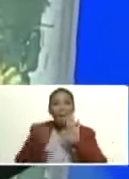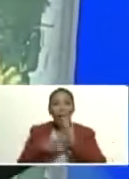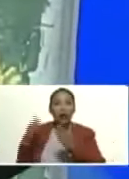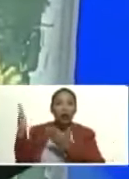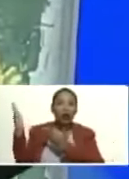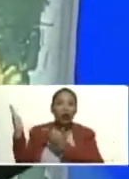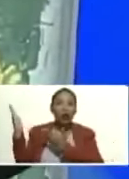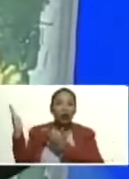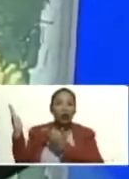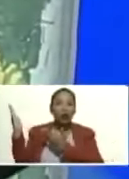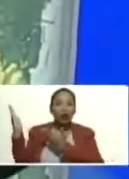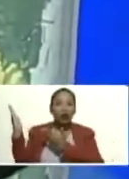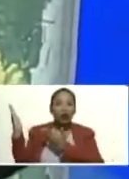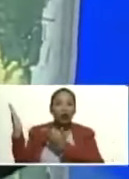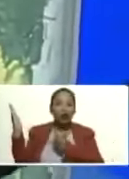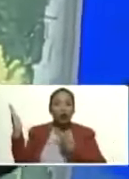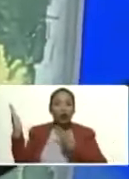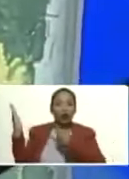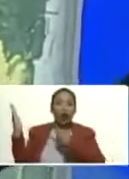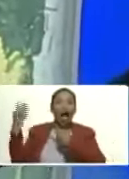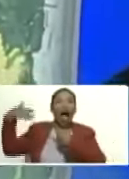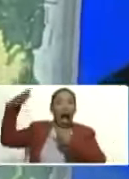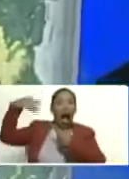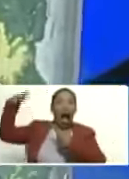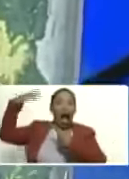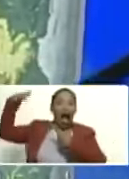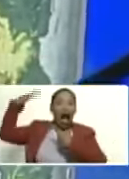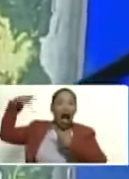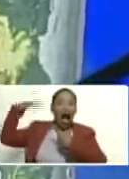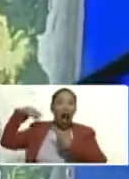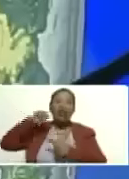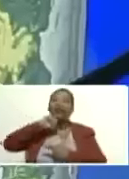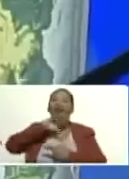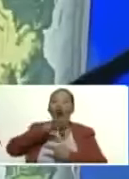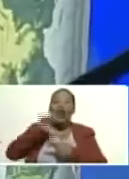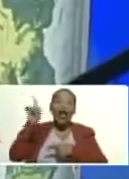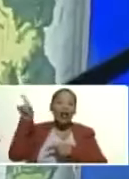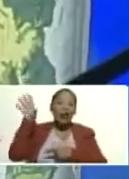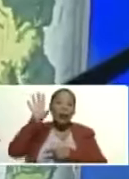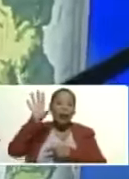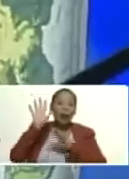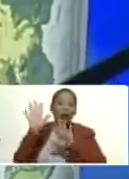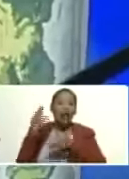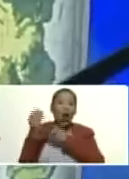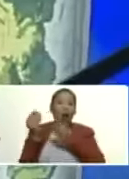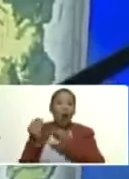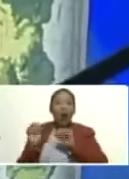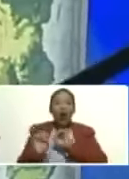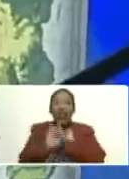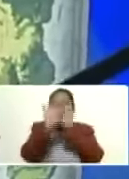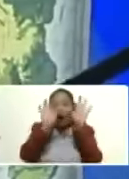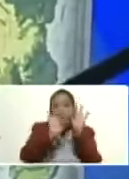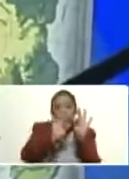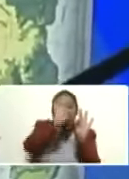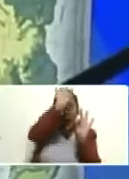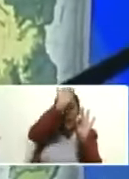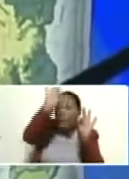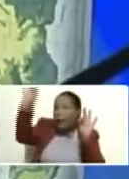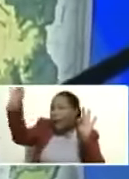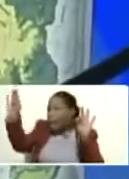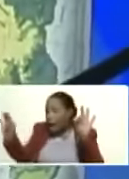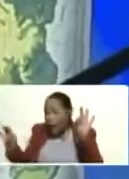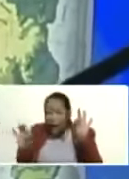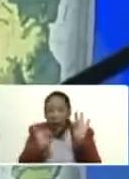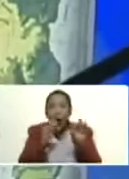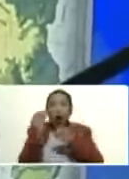Ustedes ven cómo está definido lo que es el elefante allá hacia el Zulia, la trompa